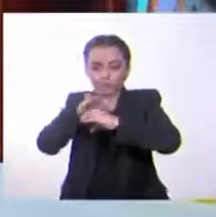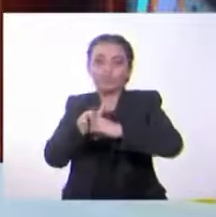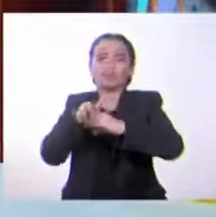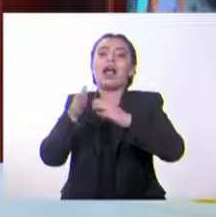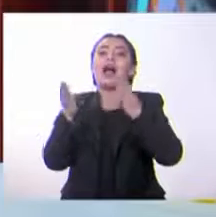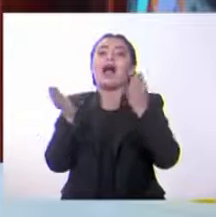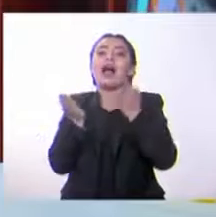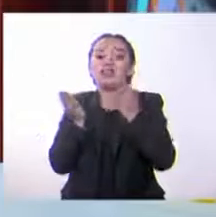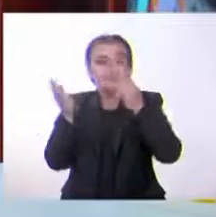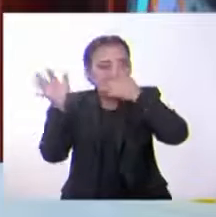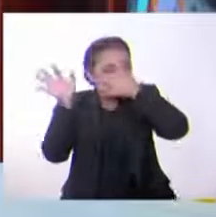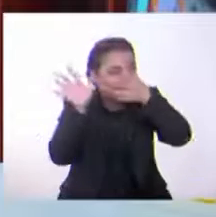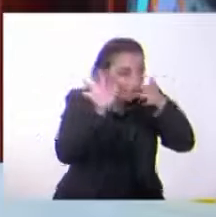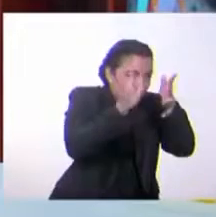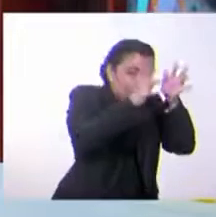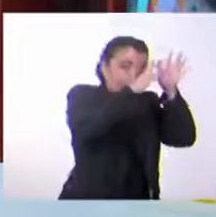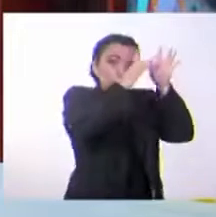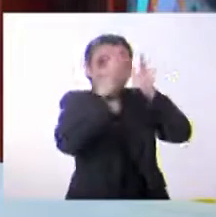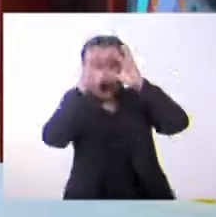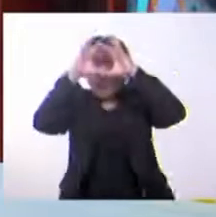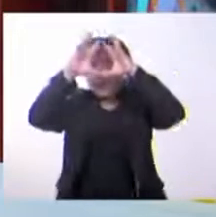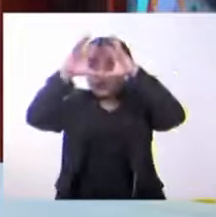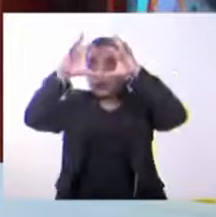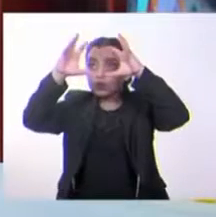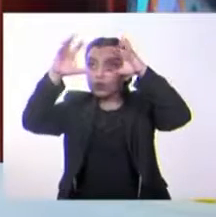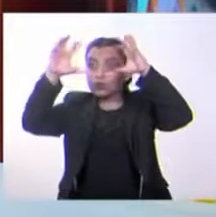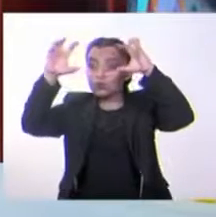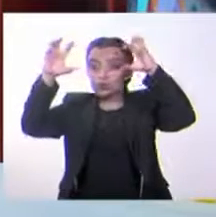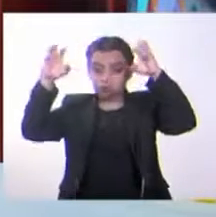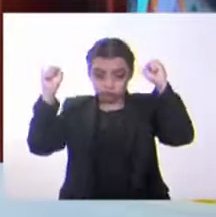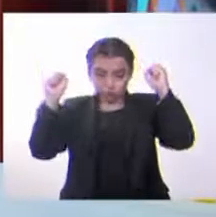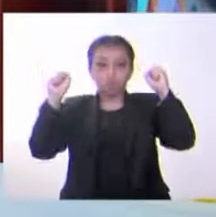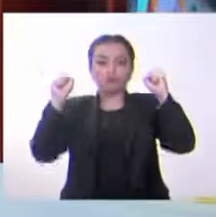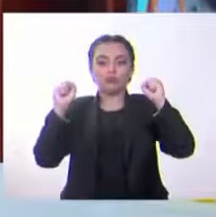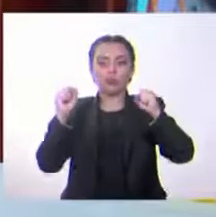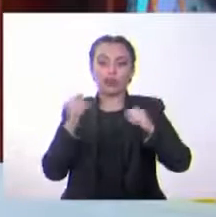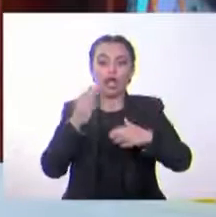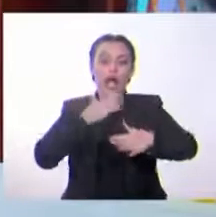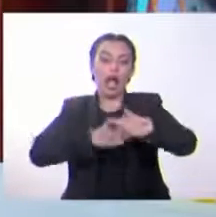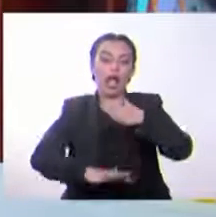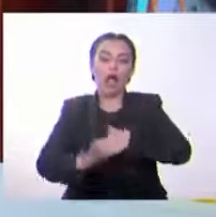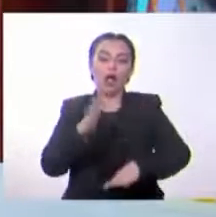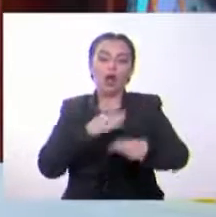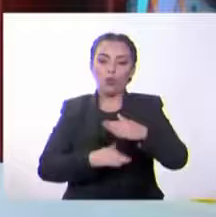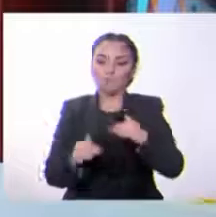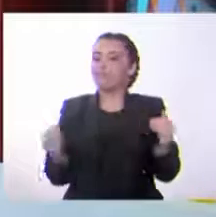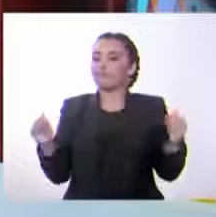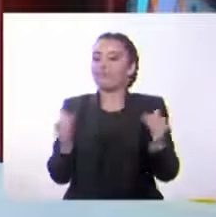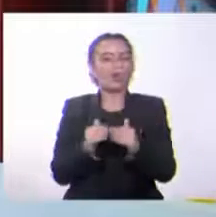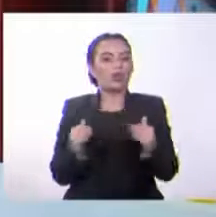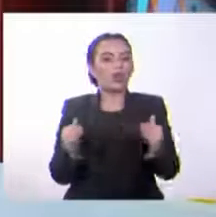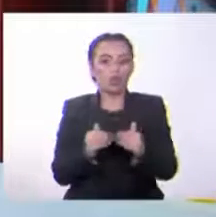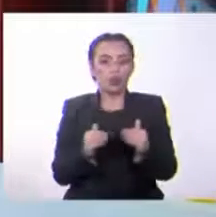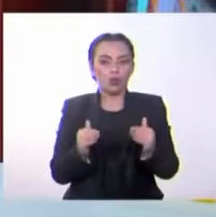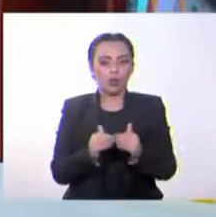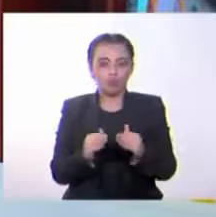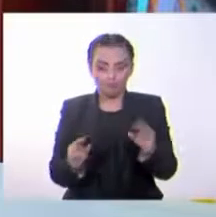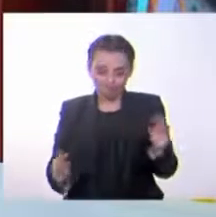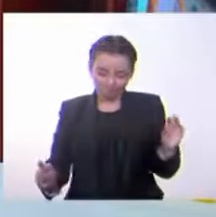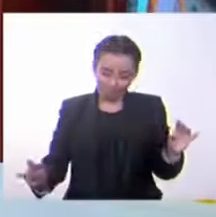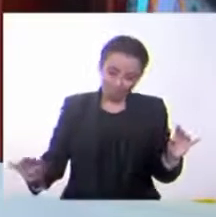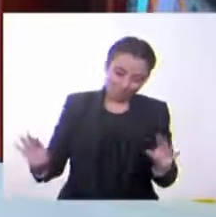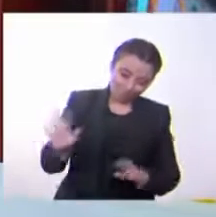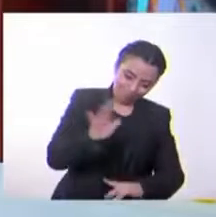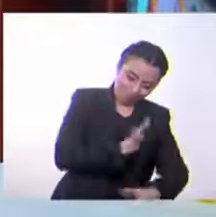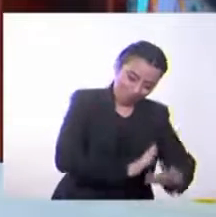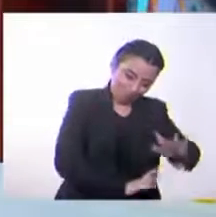también ocurre dentro del agua, es decir, dentro del océano también se dan diferentes corrientes oceánicas